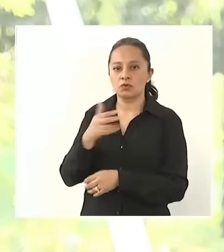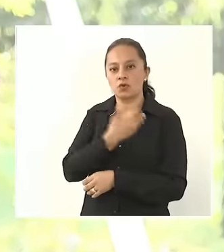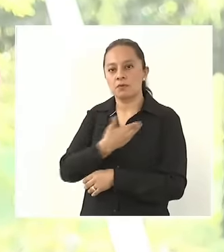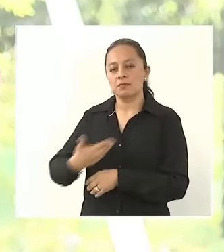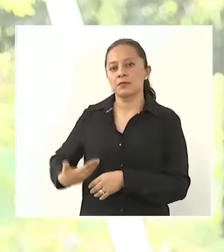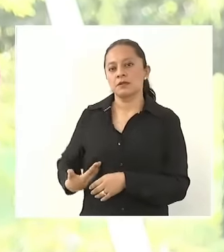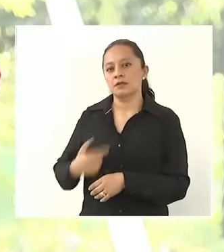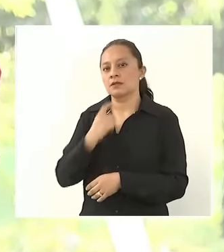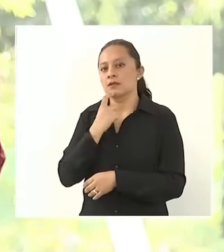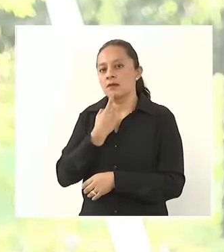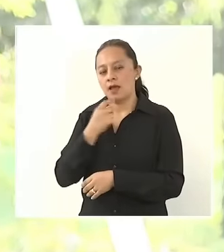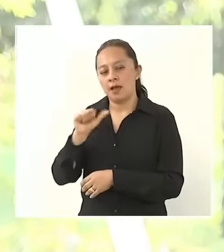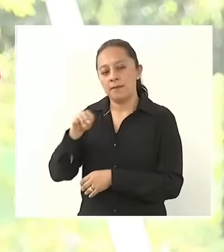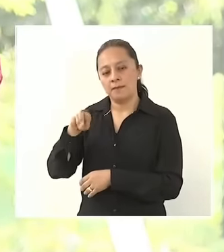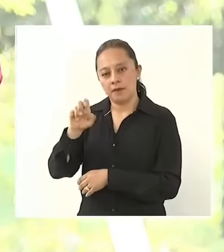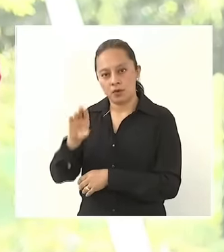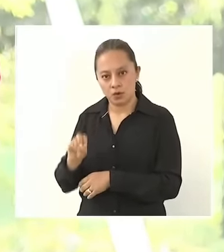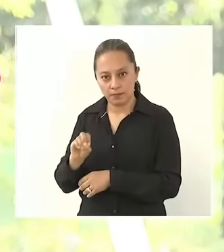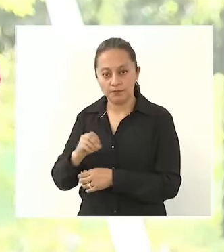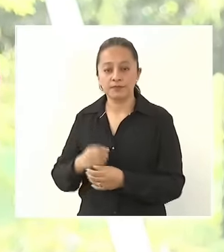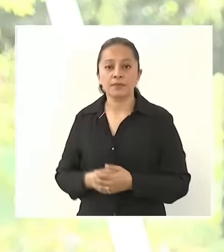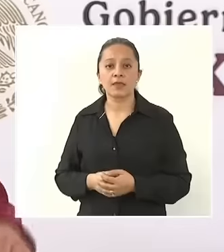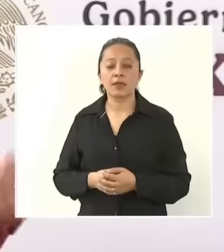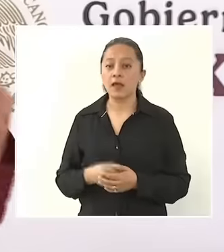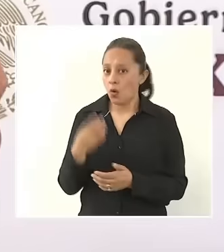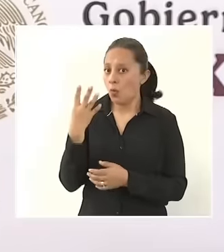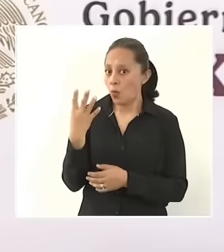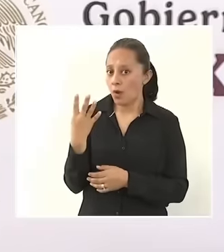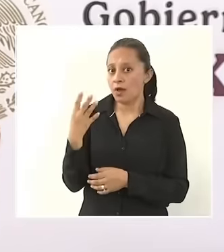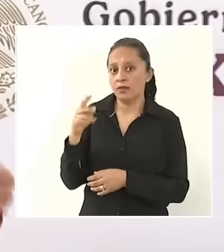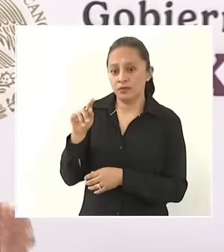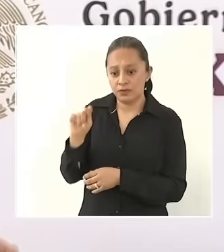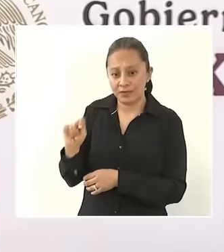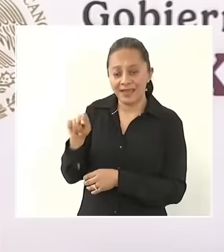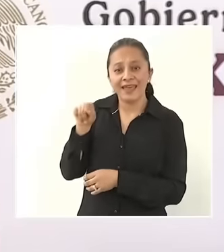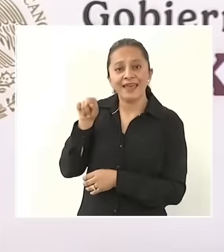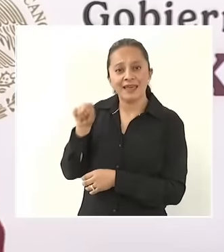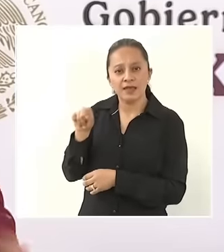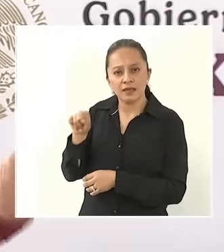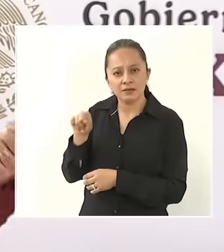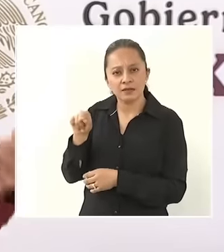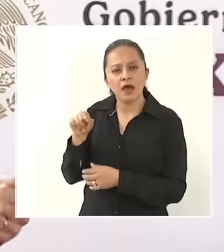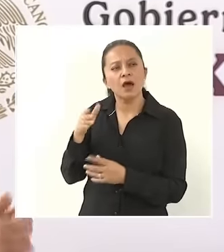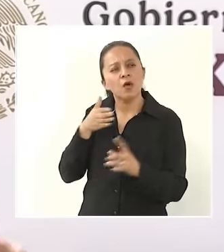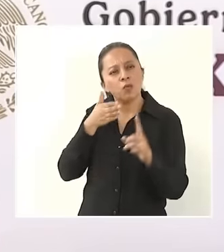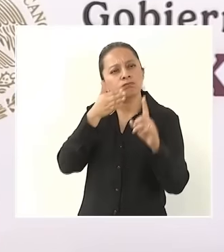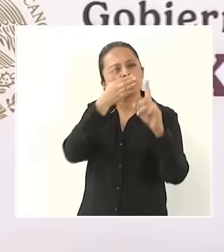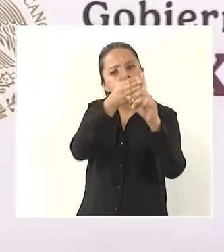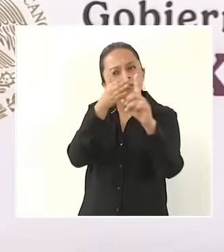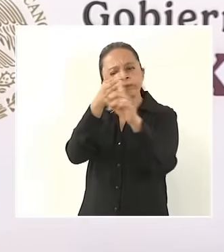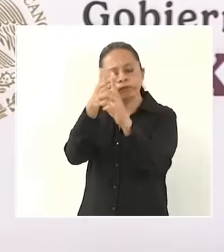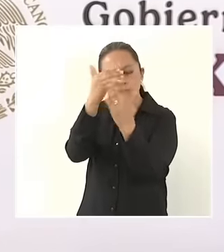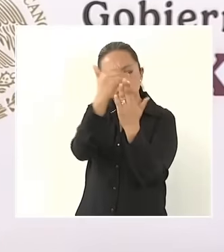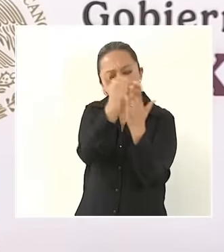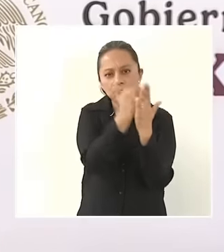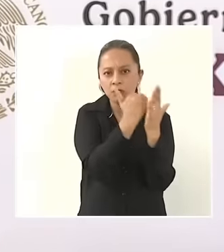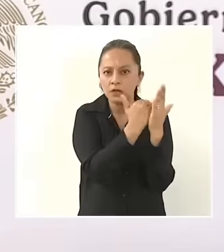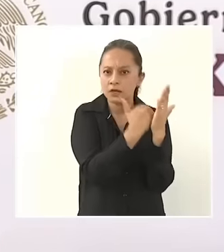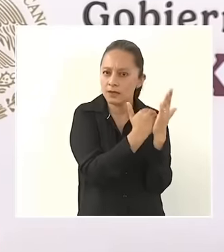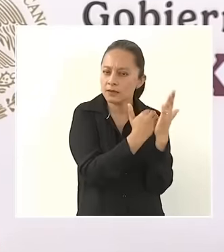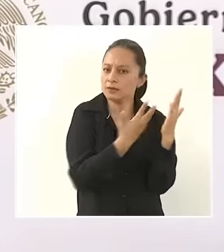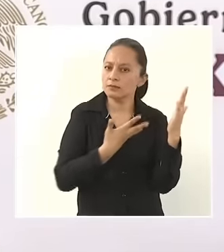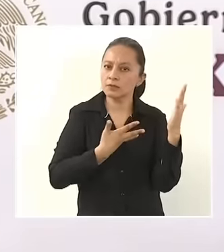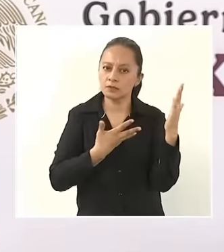López Obrador. La cuarta transformación tiene principios, tiene causas, tiene